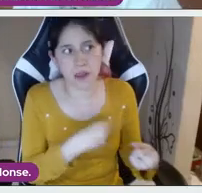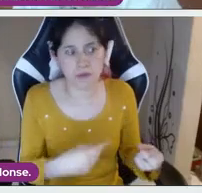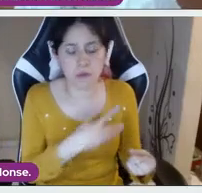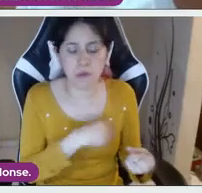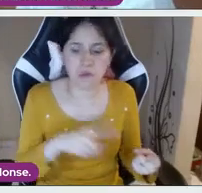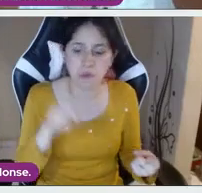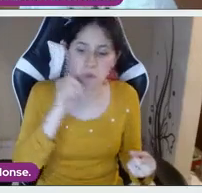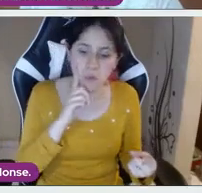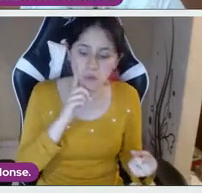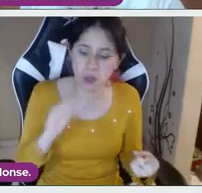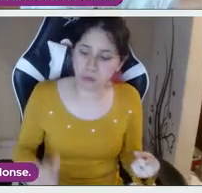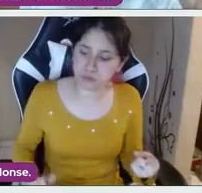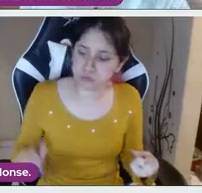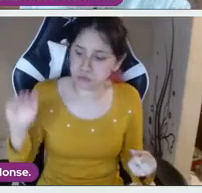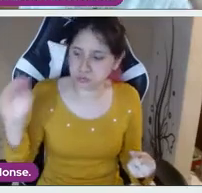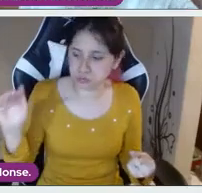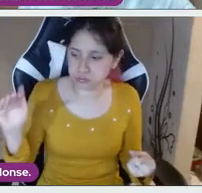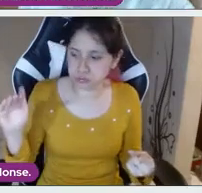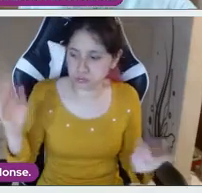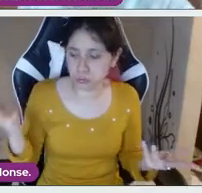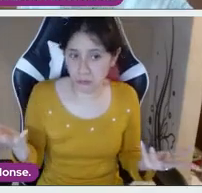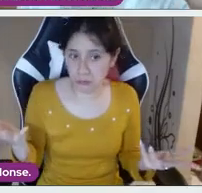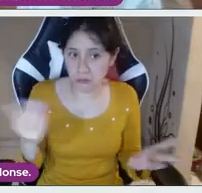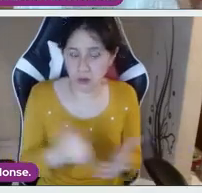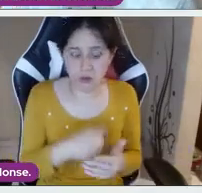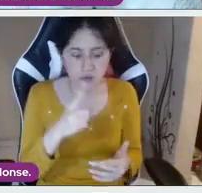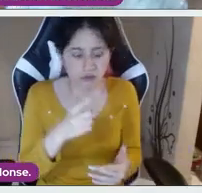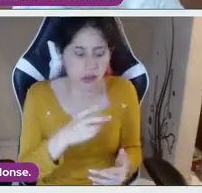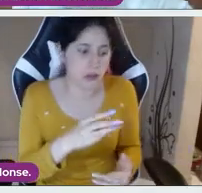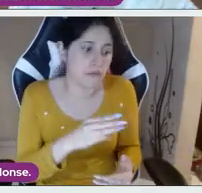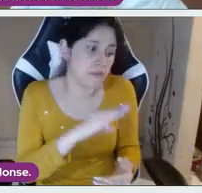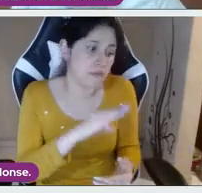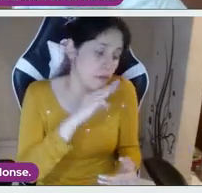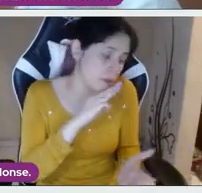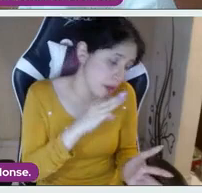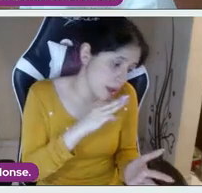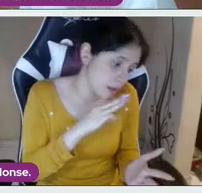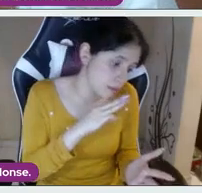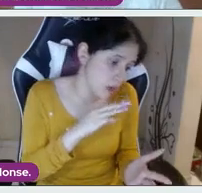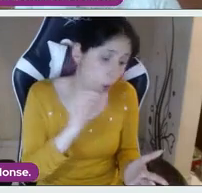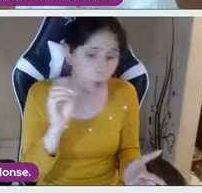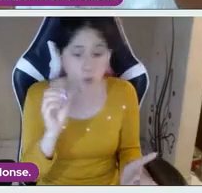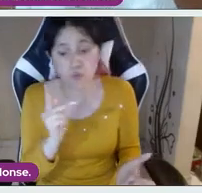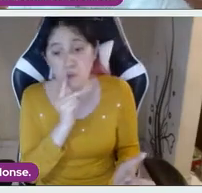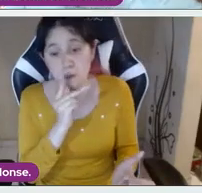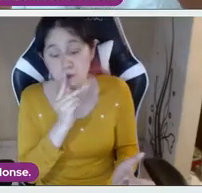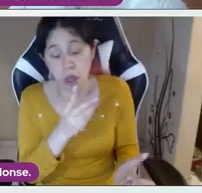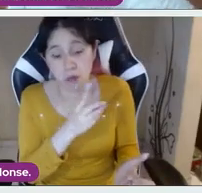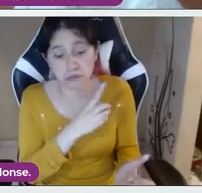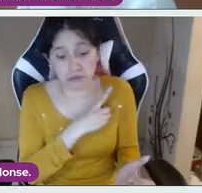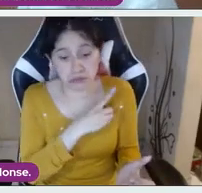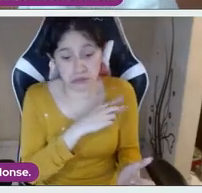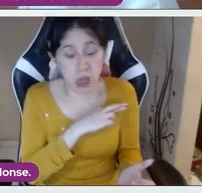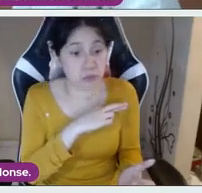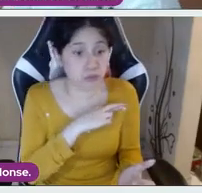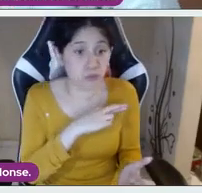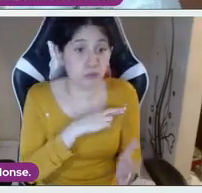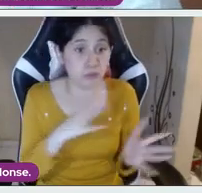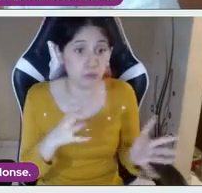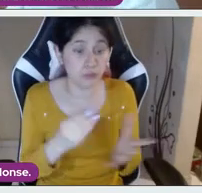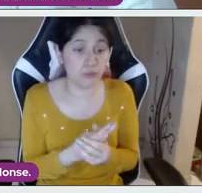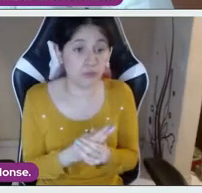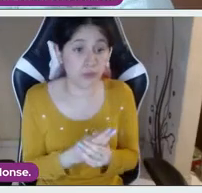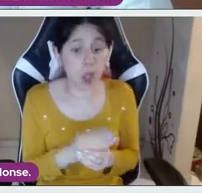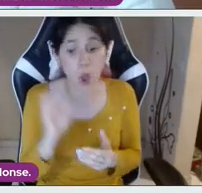se desarrollan con una madre o padre soltero desde el inicio de sus días?